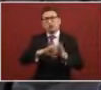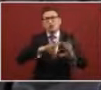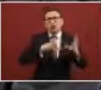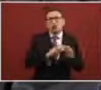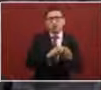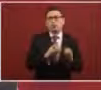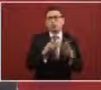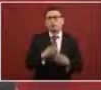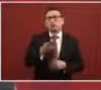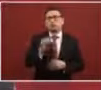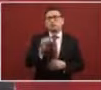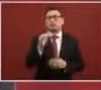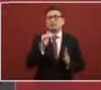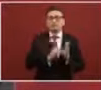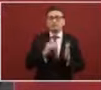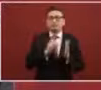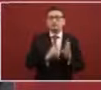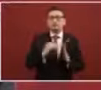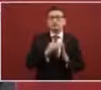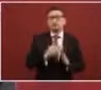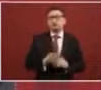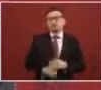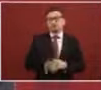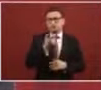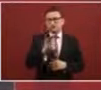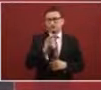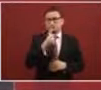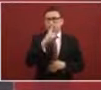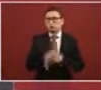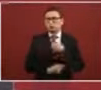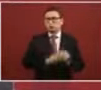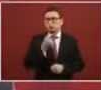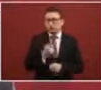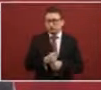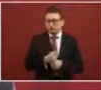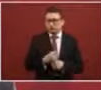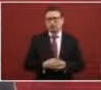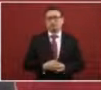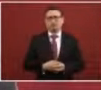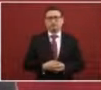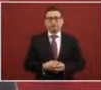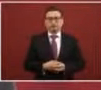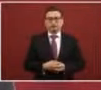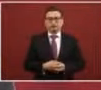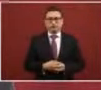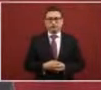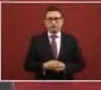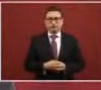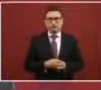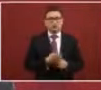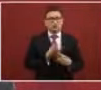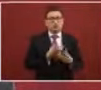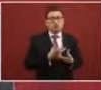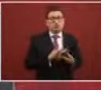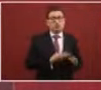mil millones de pesos al año que se